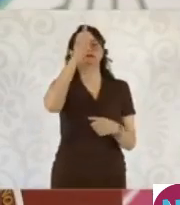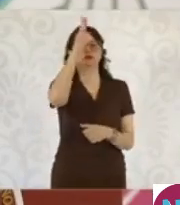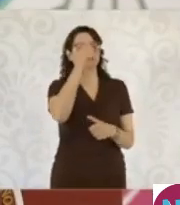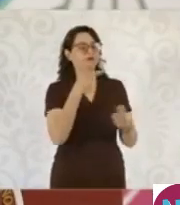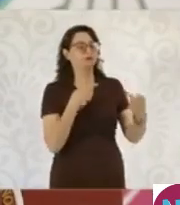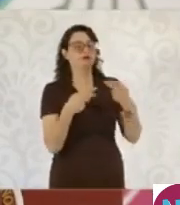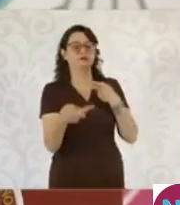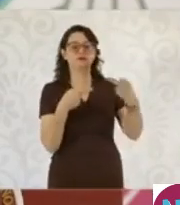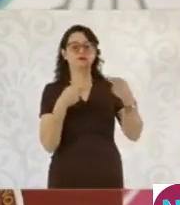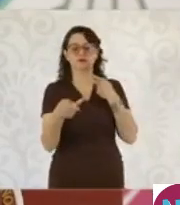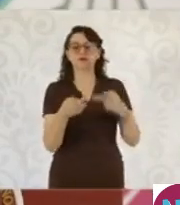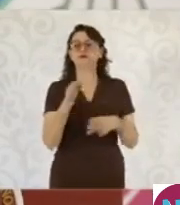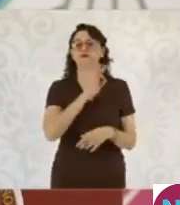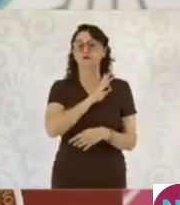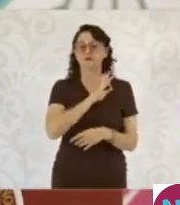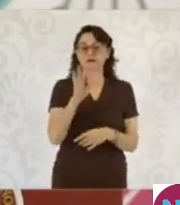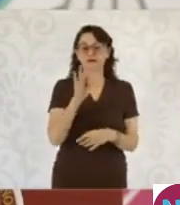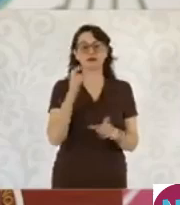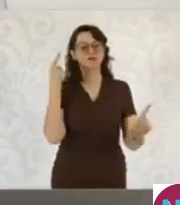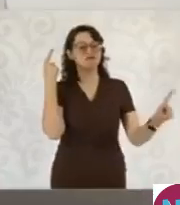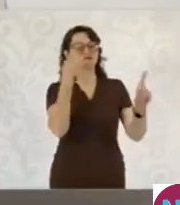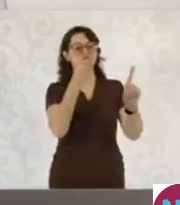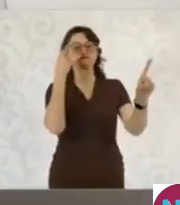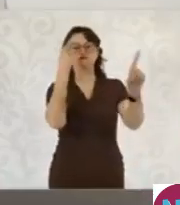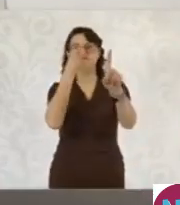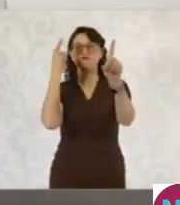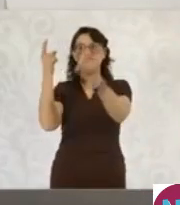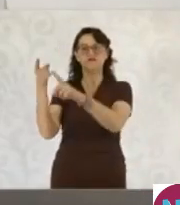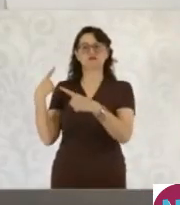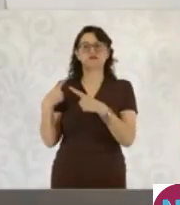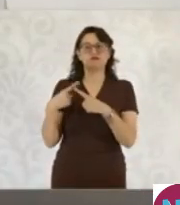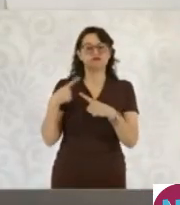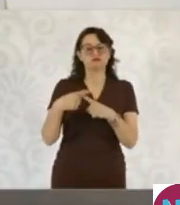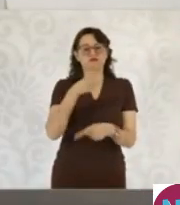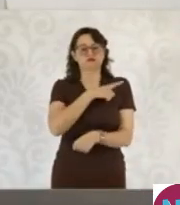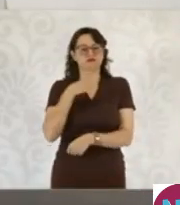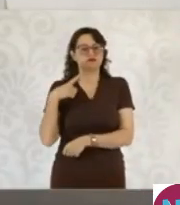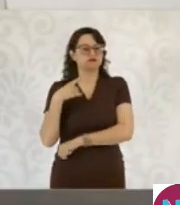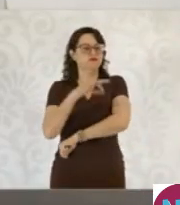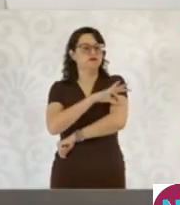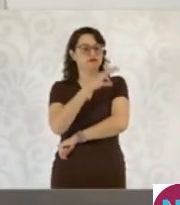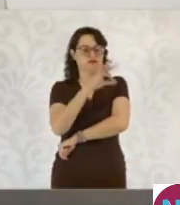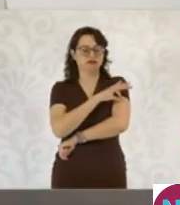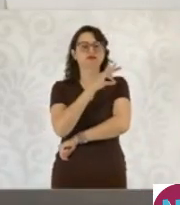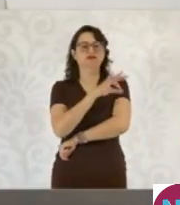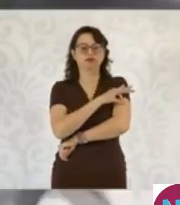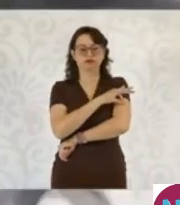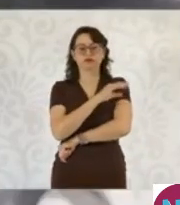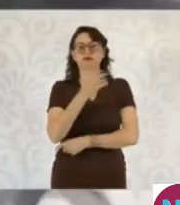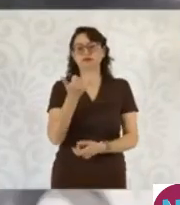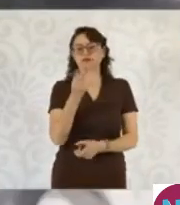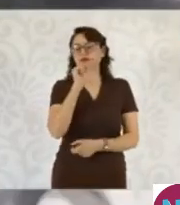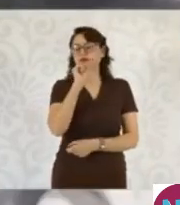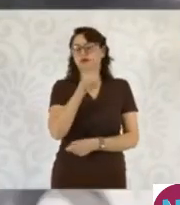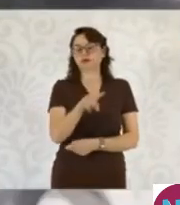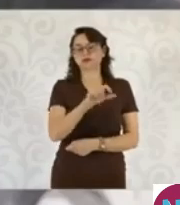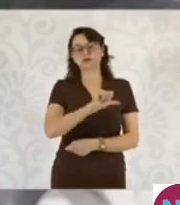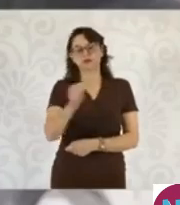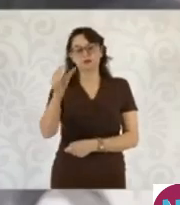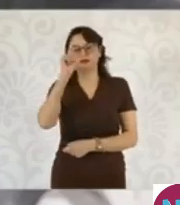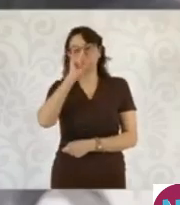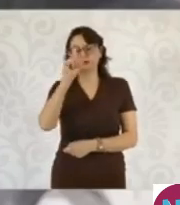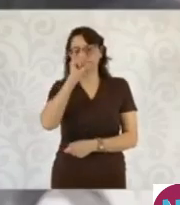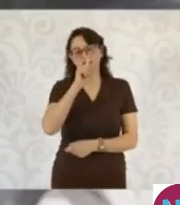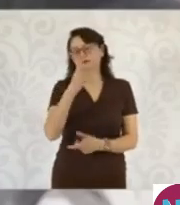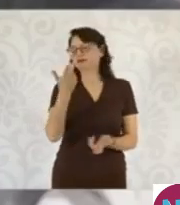nos permitió tener un objetivo blanco a vacunar, como ya lo comenté, y algunas recomendaciones que todos ustedes ya conocen, como el